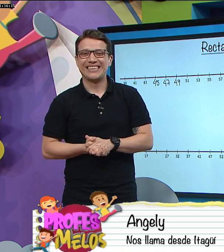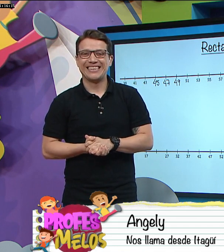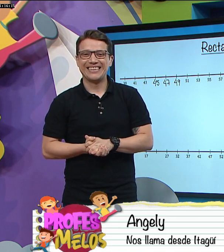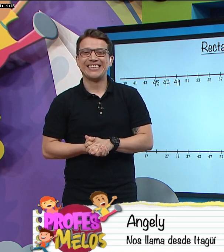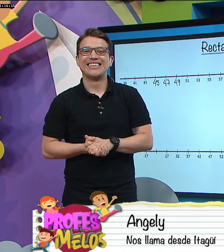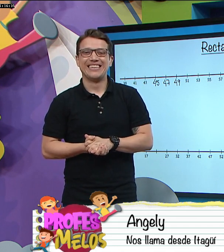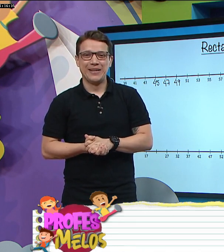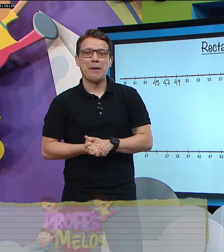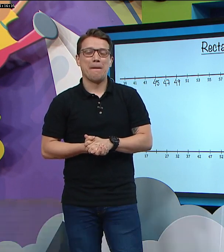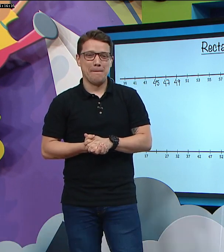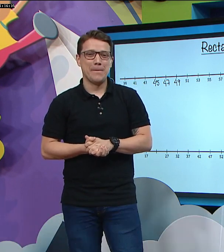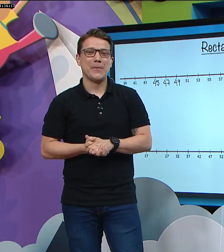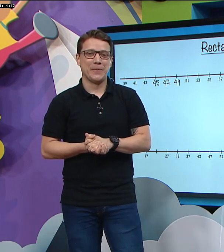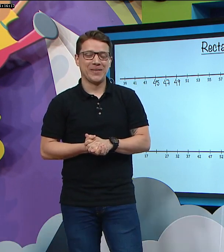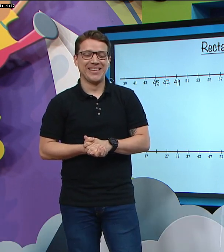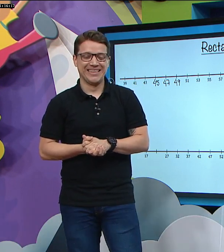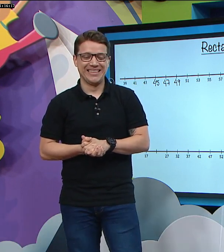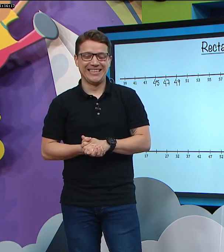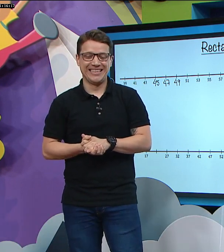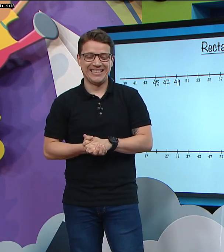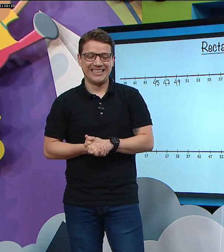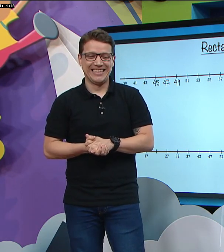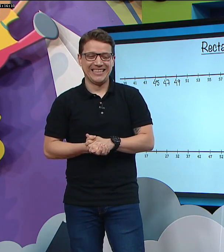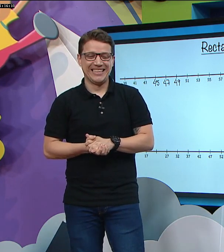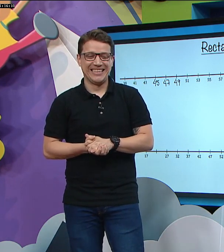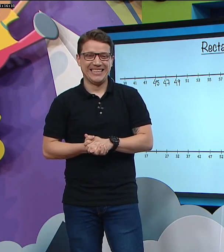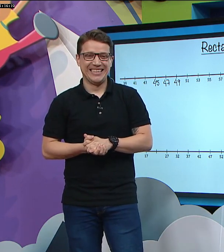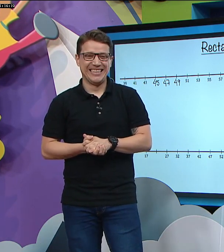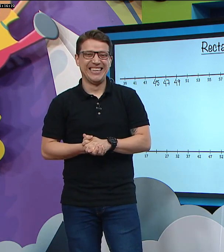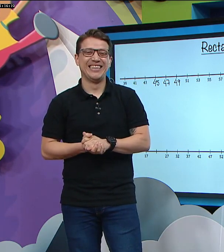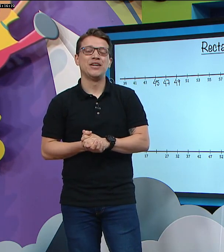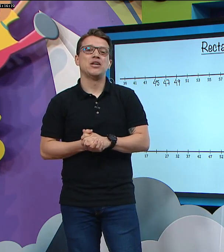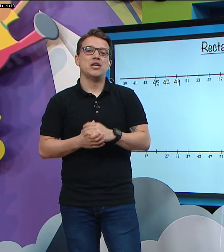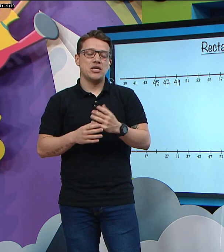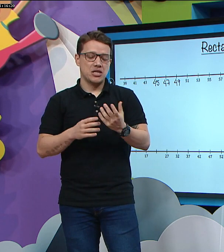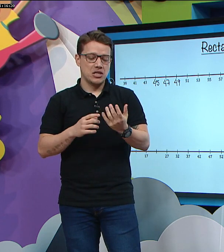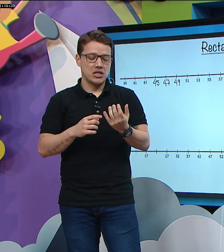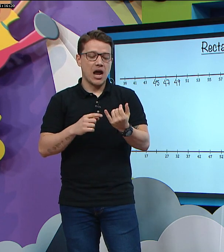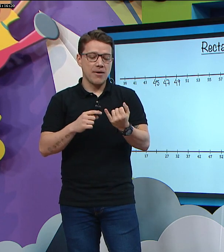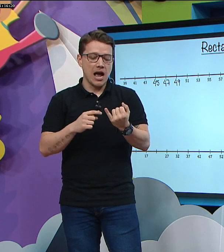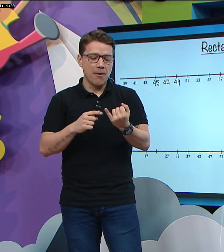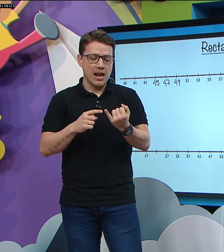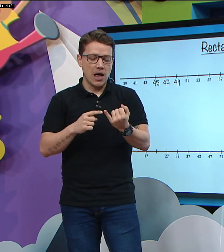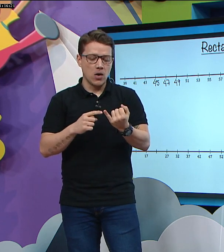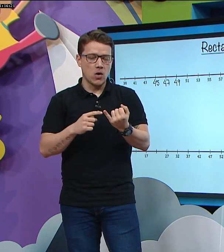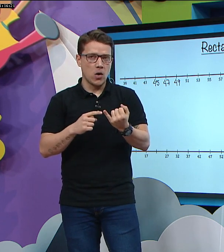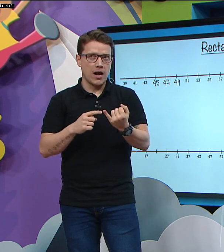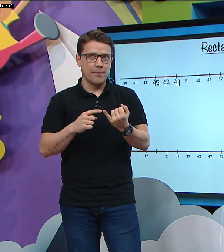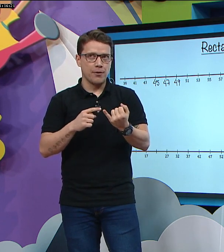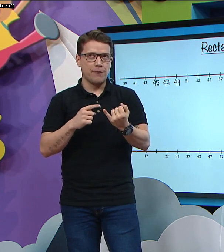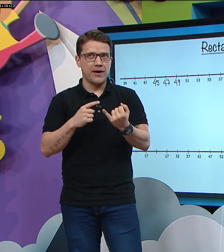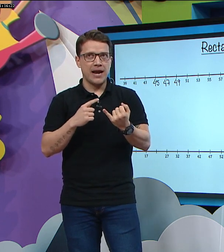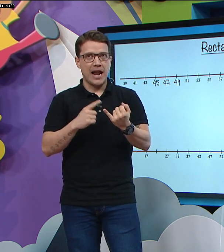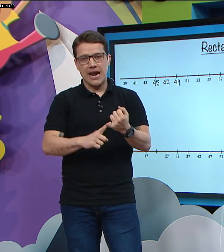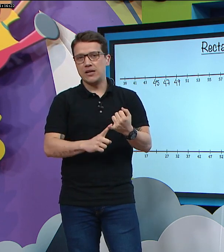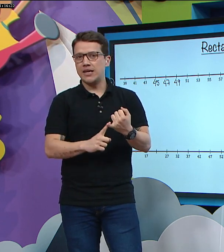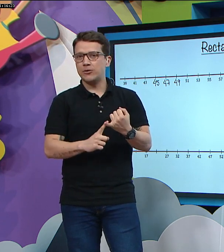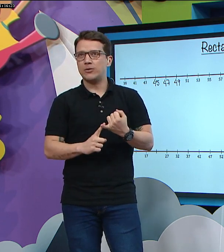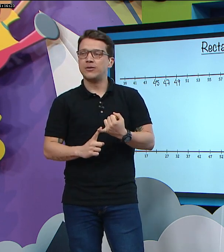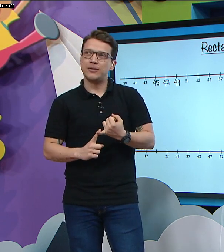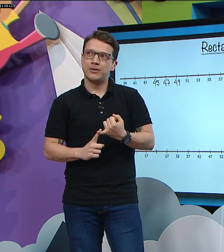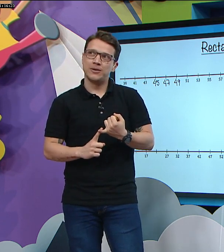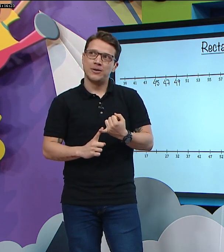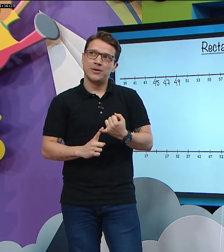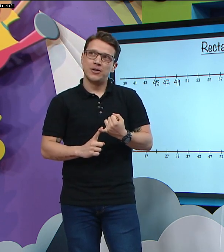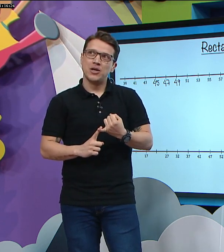ya he llamado, pero esto es un milagro que me entre la llamada contigo. Ya habías hablado con la profe Aleja,